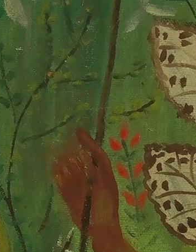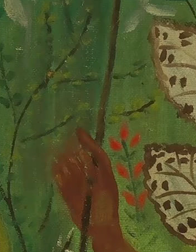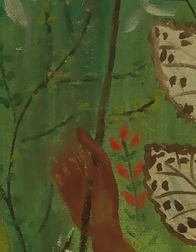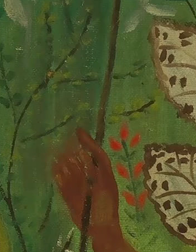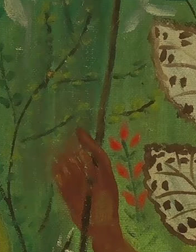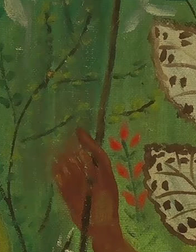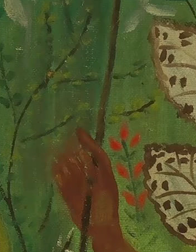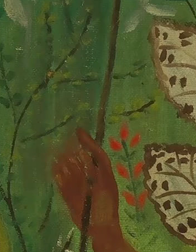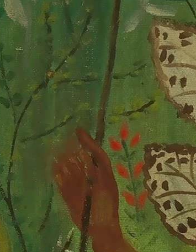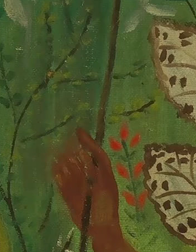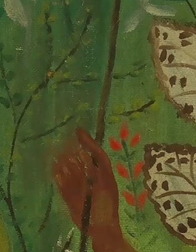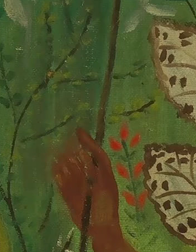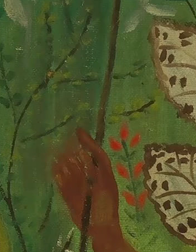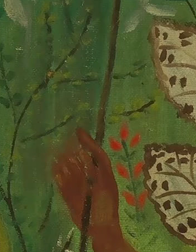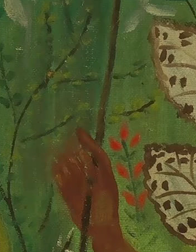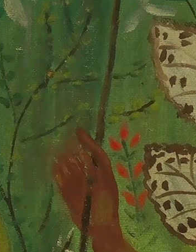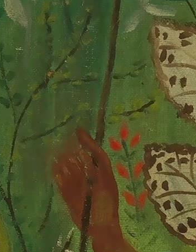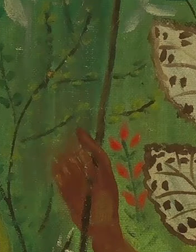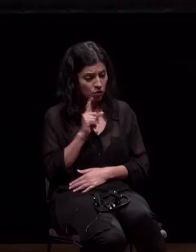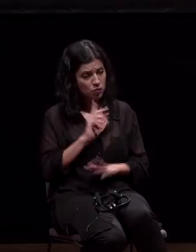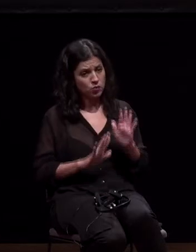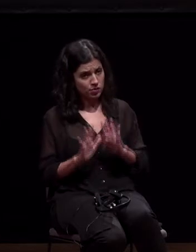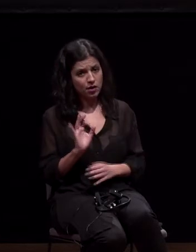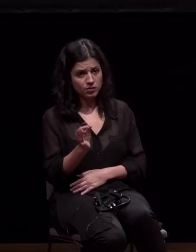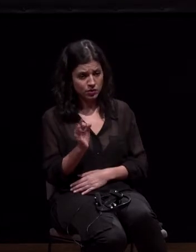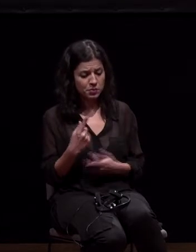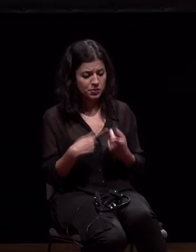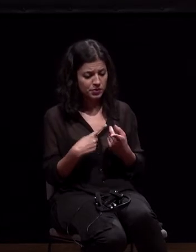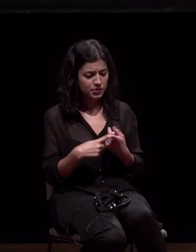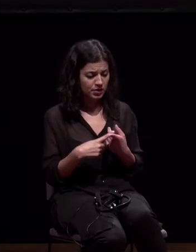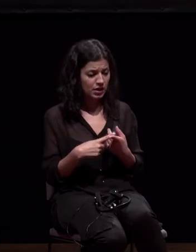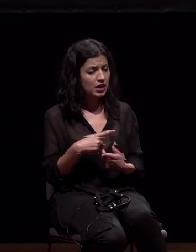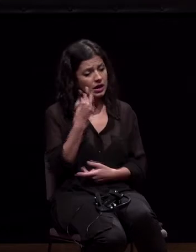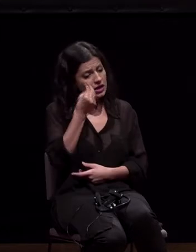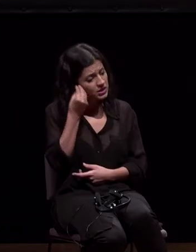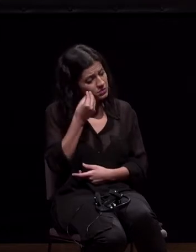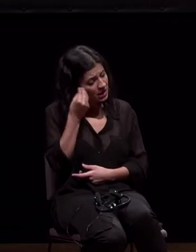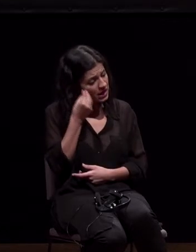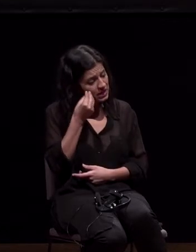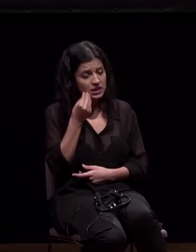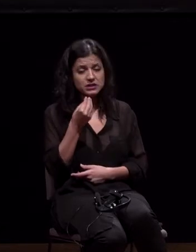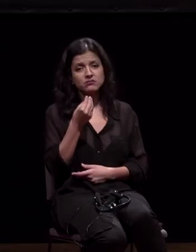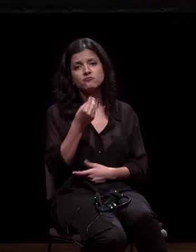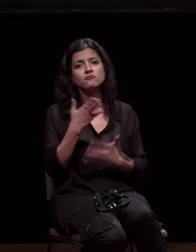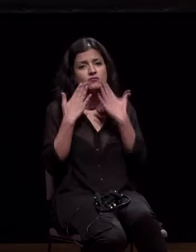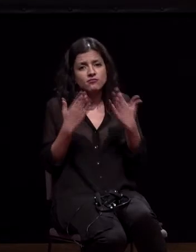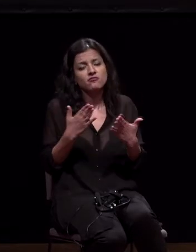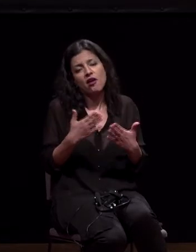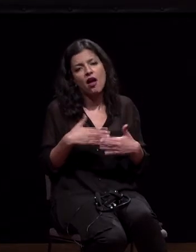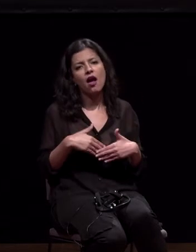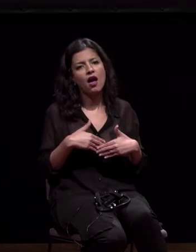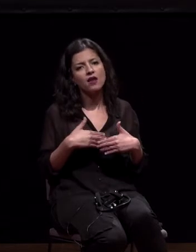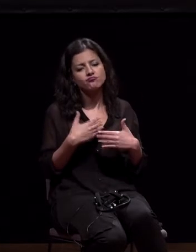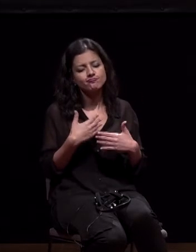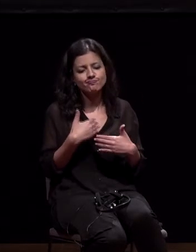lo que pasa que sí que hay que tenerle cuidado, ¿no? O sea, porque las experiencias estéticas son inevitables, las estamos teniendo todo el tiempo,